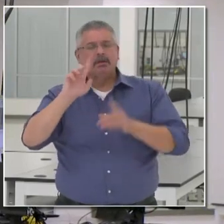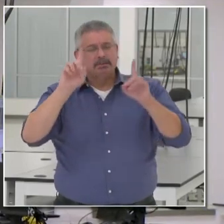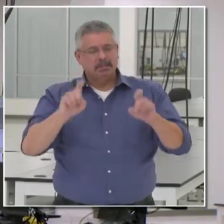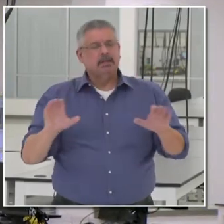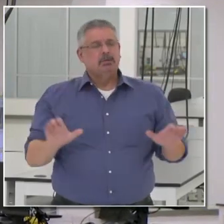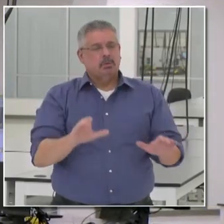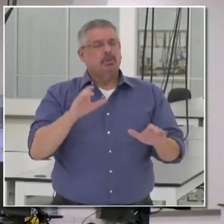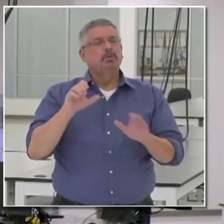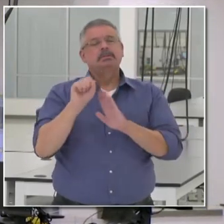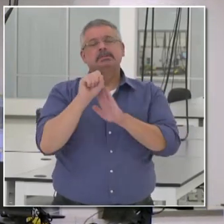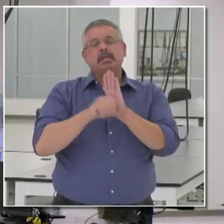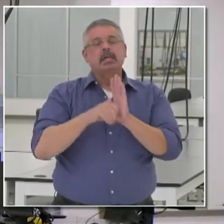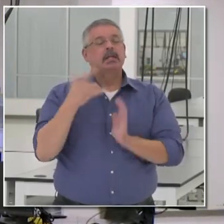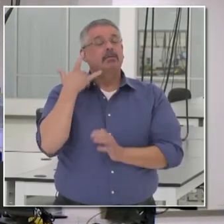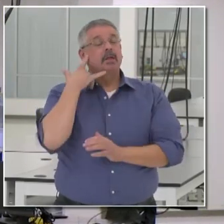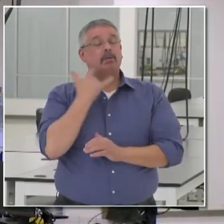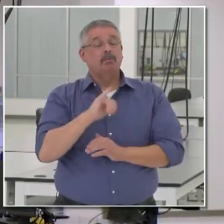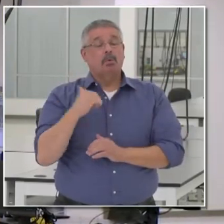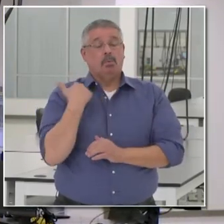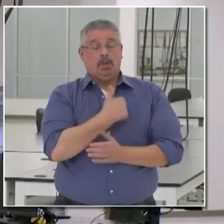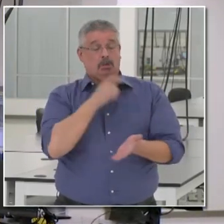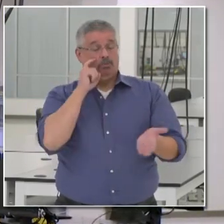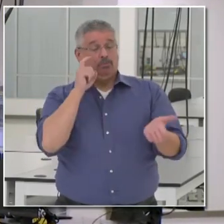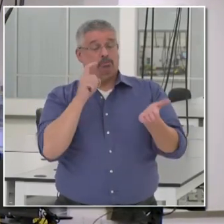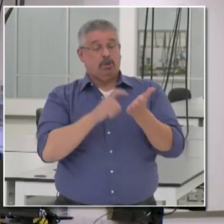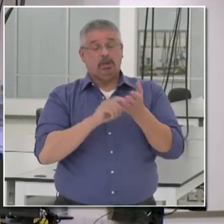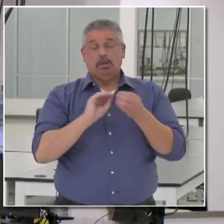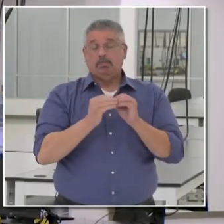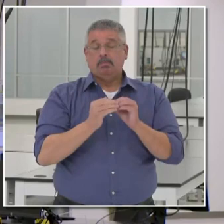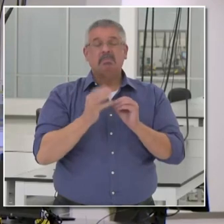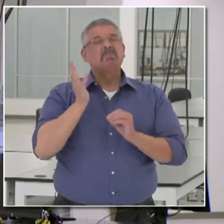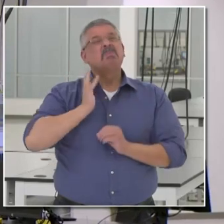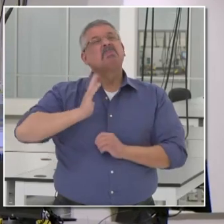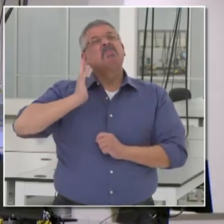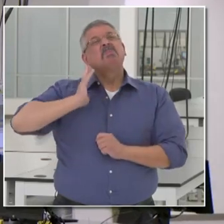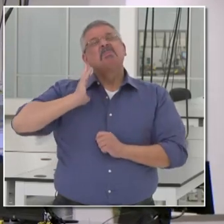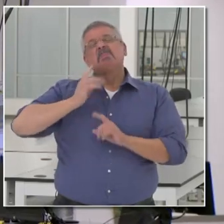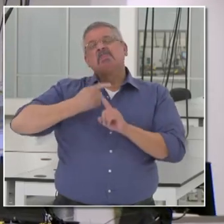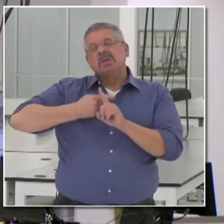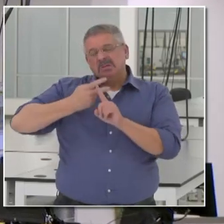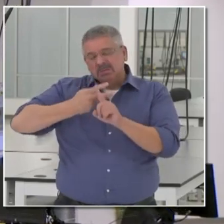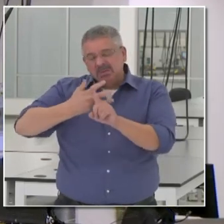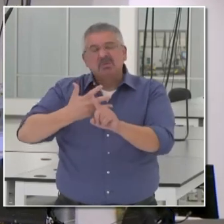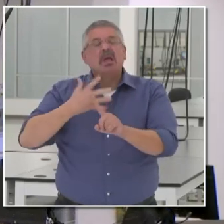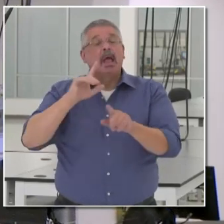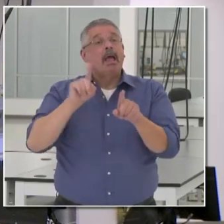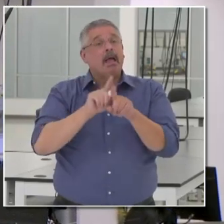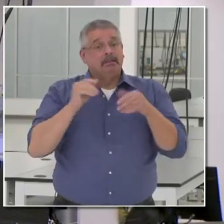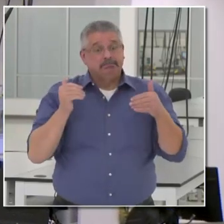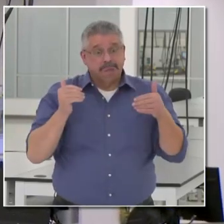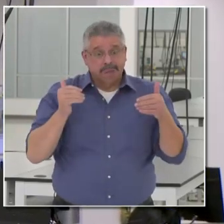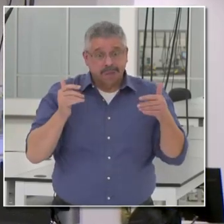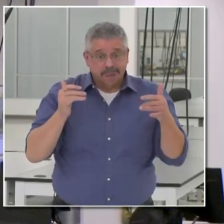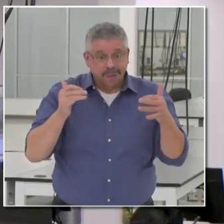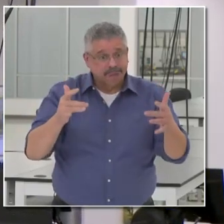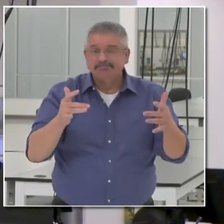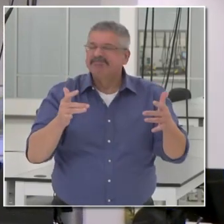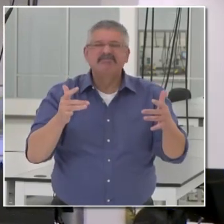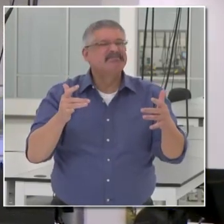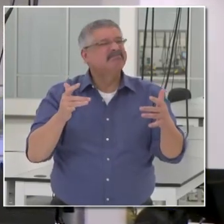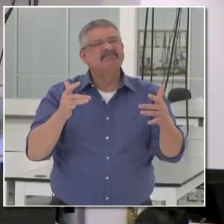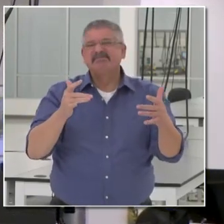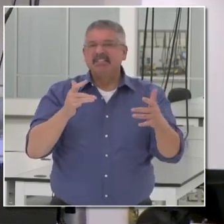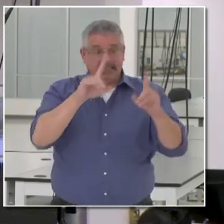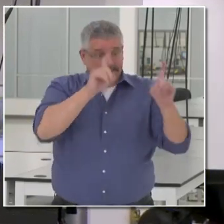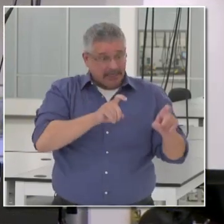podemos hacer aquí en el estado de california reconocemos que unos cuantos meses atrás reconocimos que si seguimos en este camino que